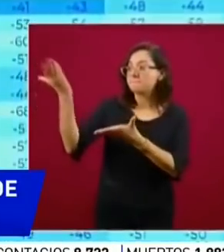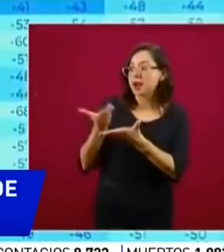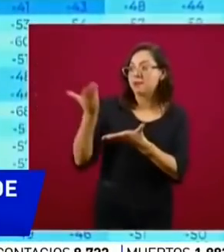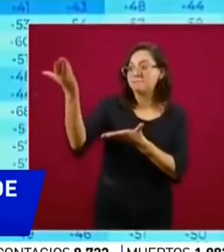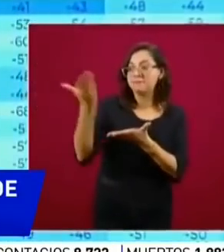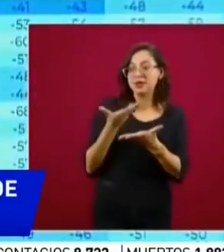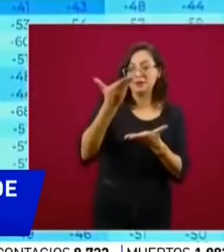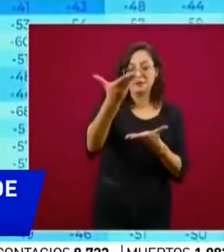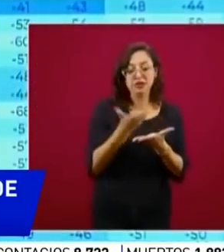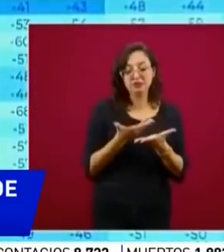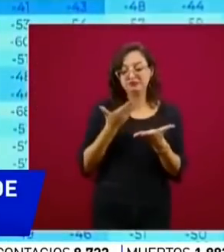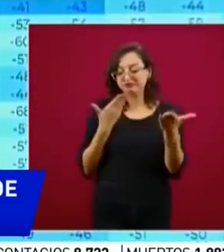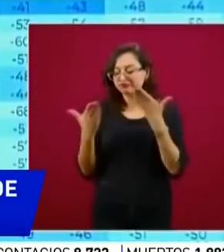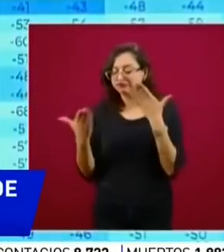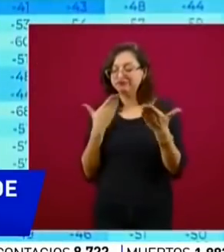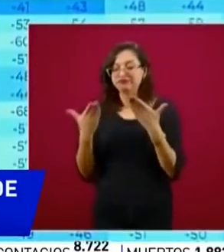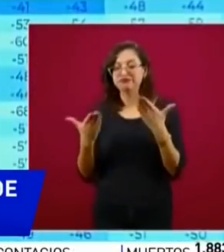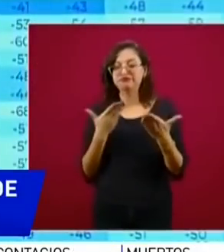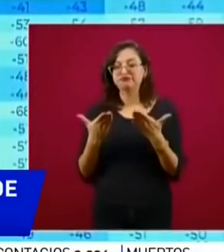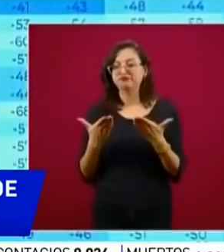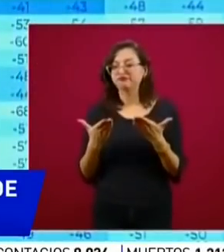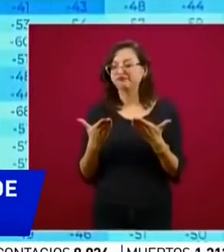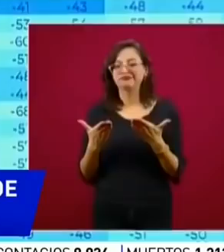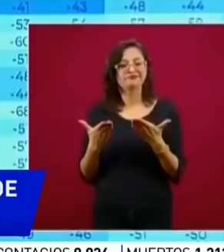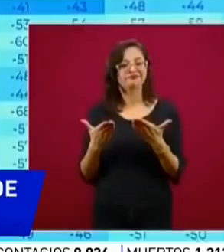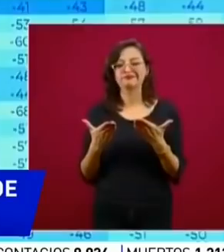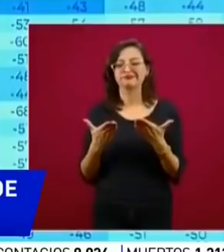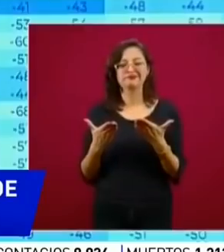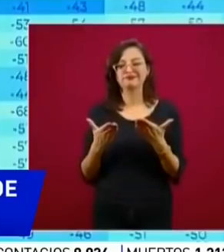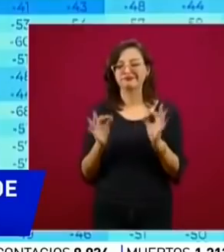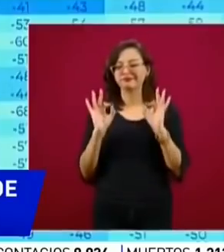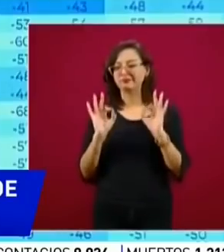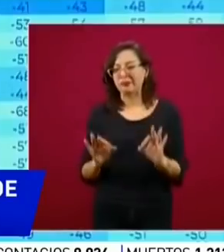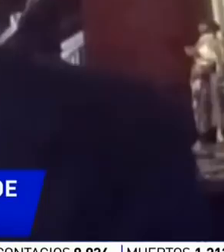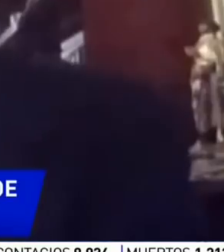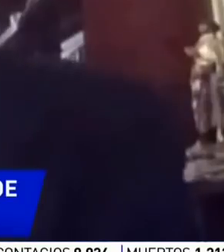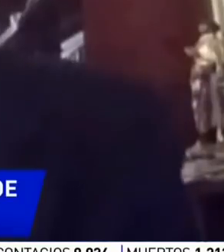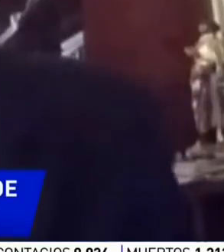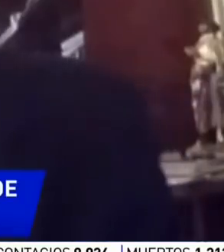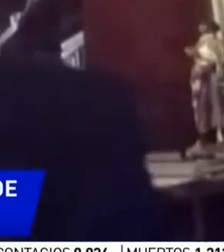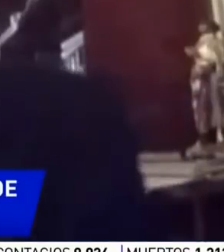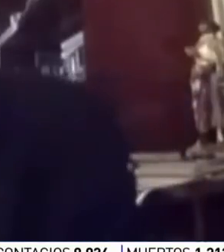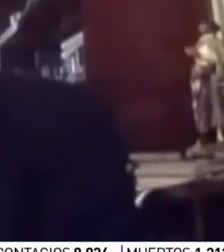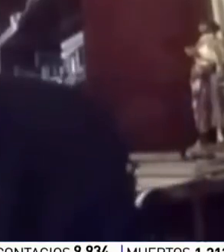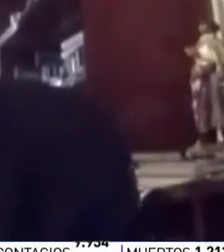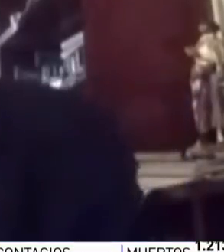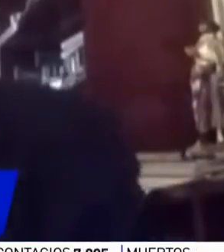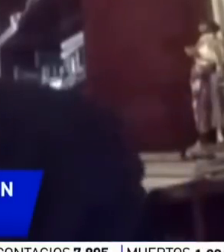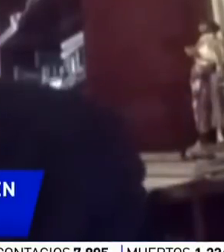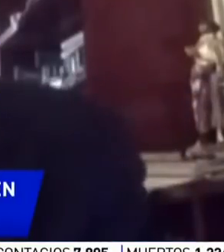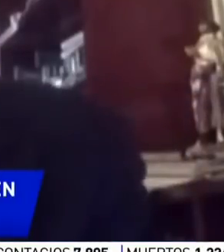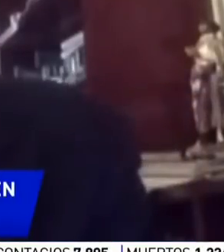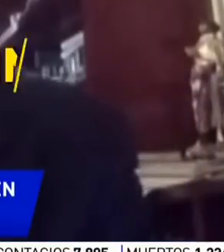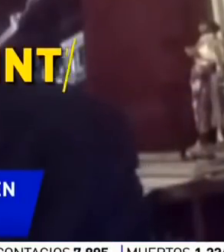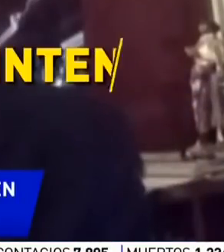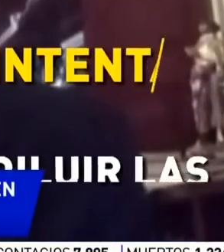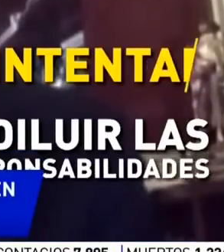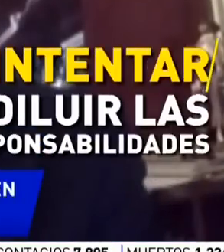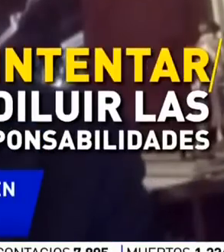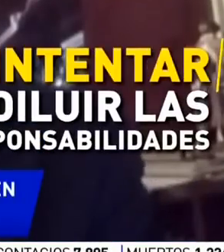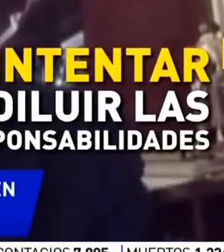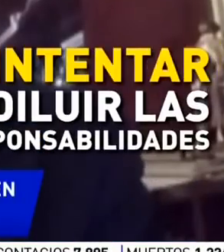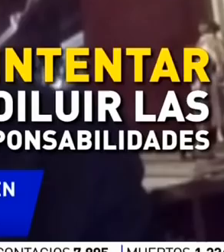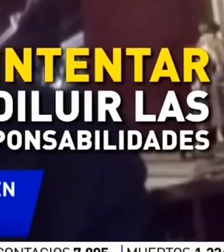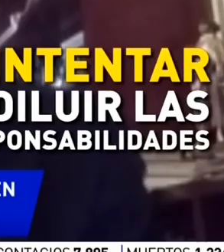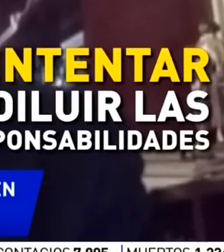para evaluar el semáforo no es consistente en todos los estados. Y yo creo que ahora lo que está haciendo es intentar diluir